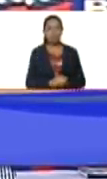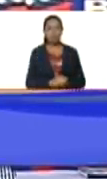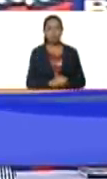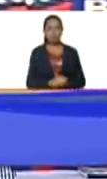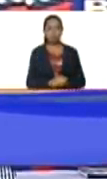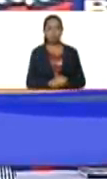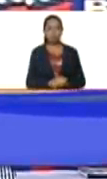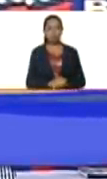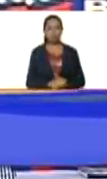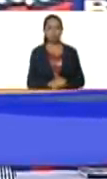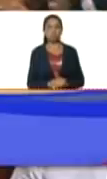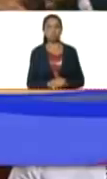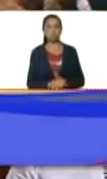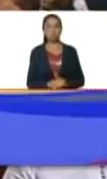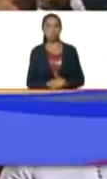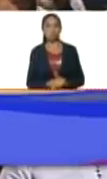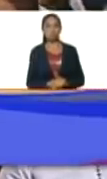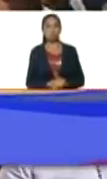María, educadora.